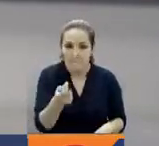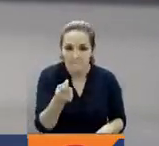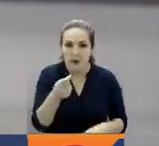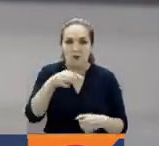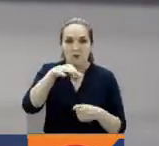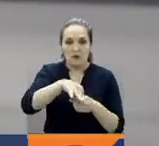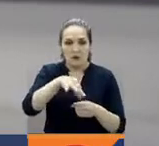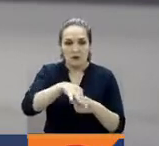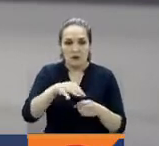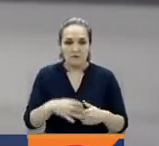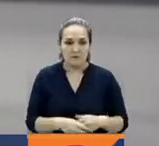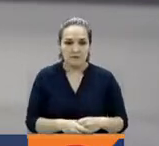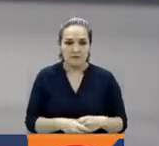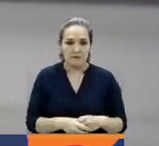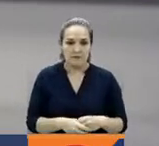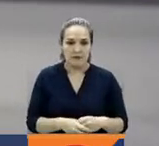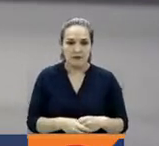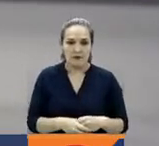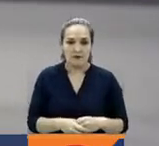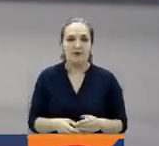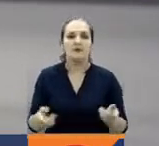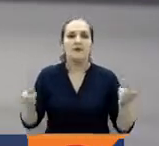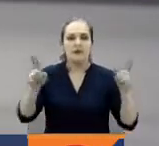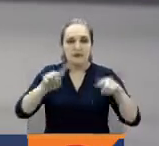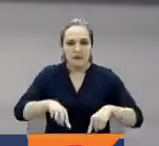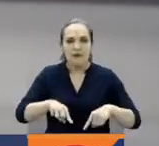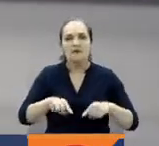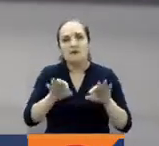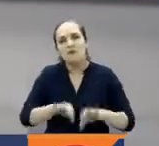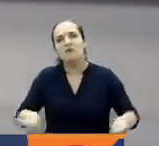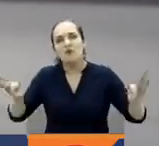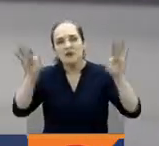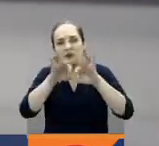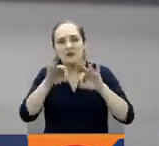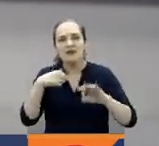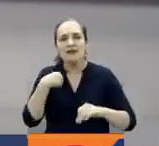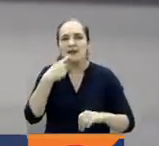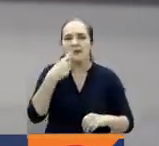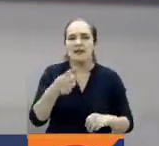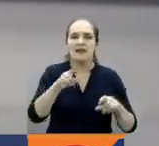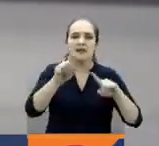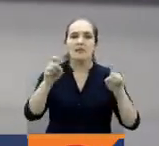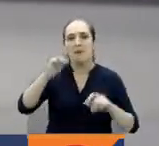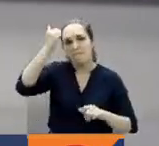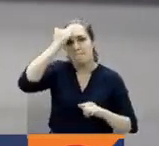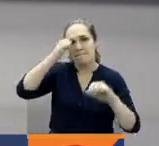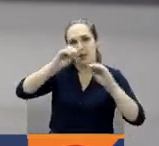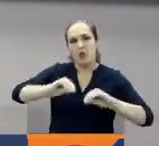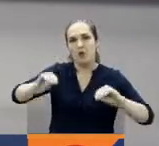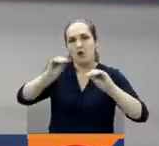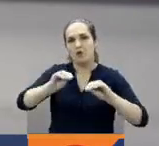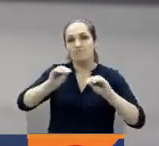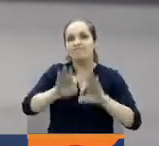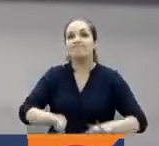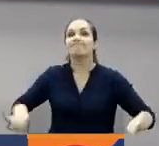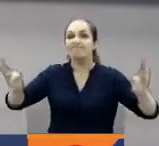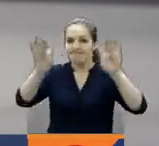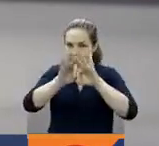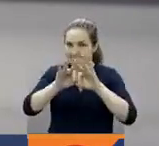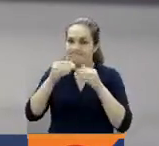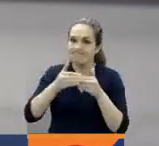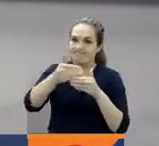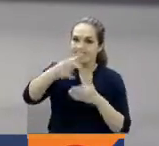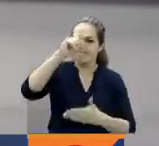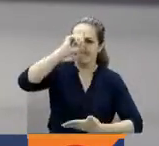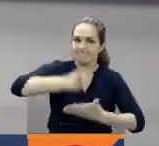salieron a votar. También creo que algo importante que hay que decir es el tema de la pedagogía, que eso es un balance que se puede realizar